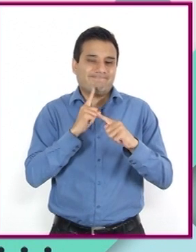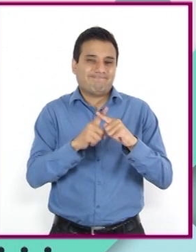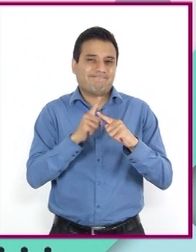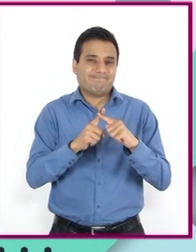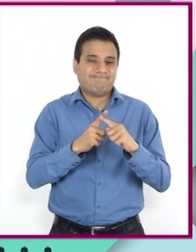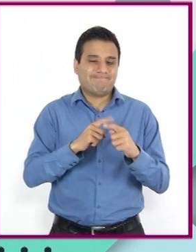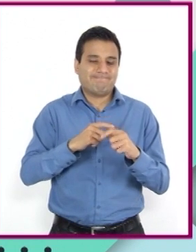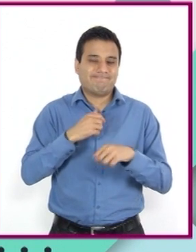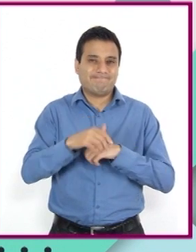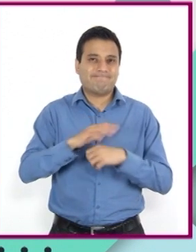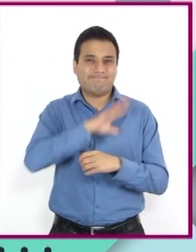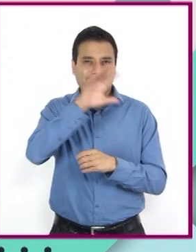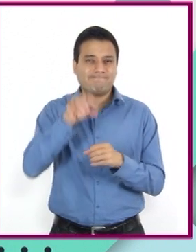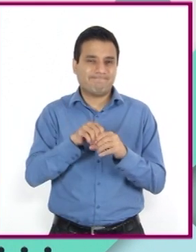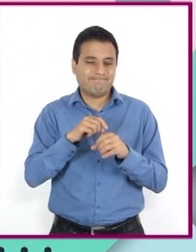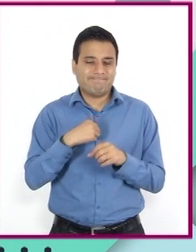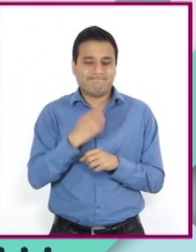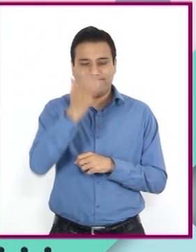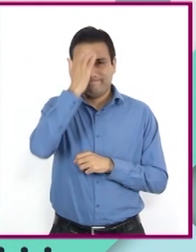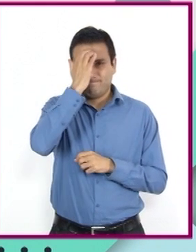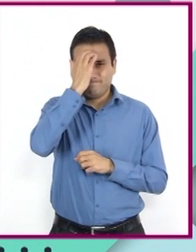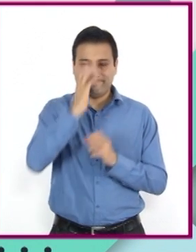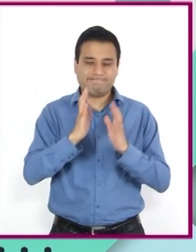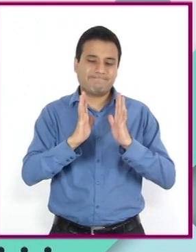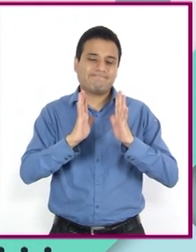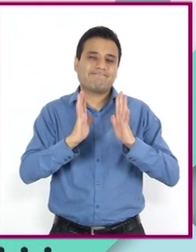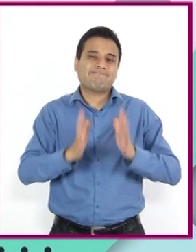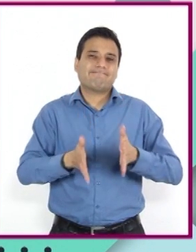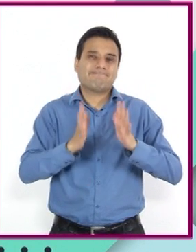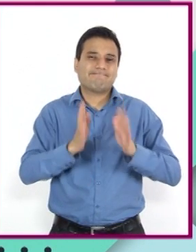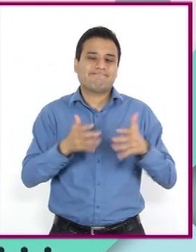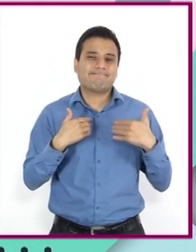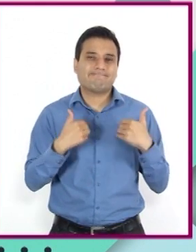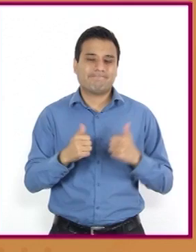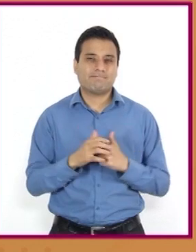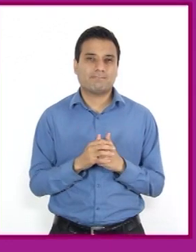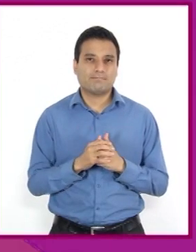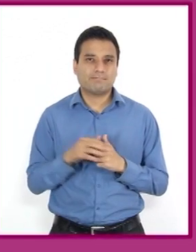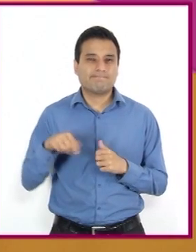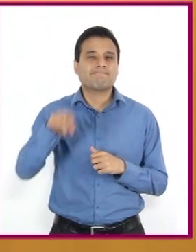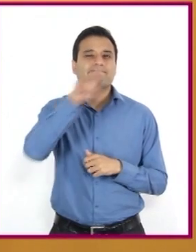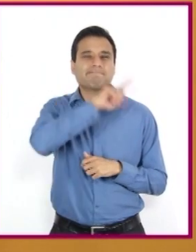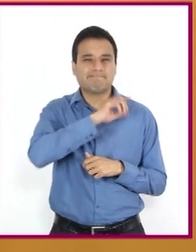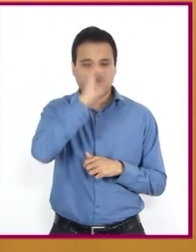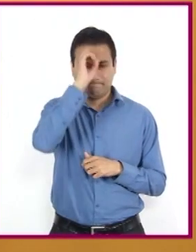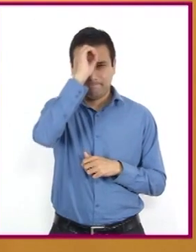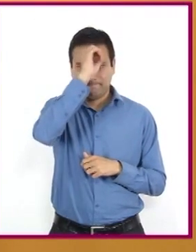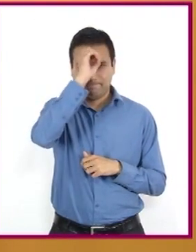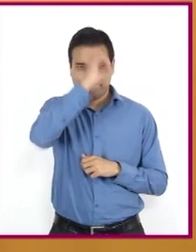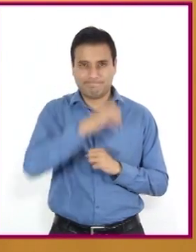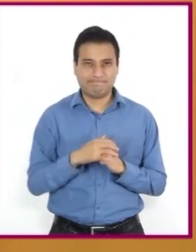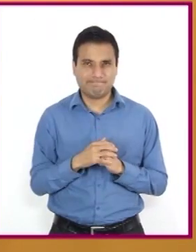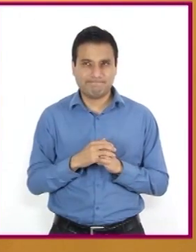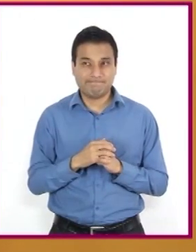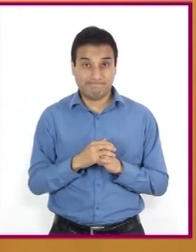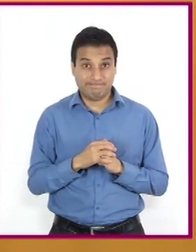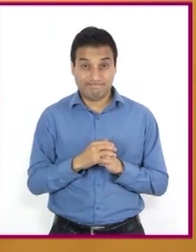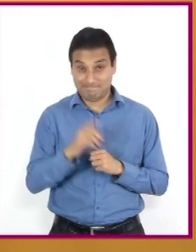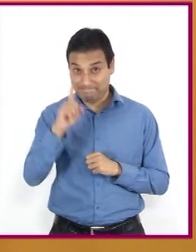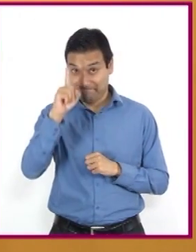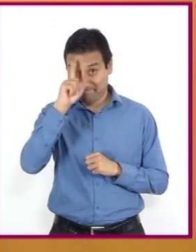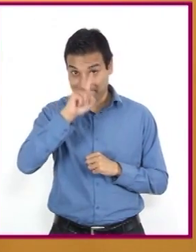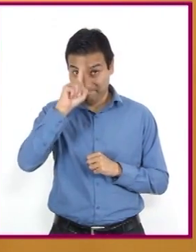enteros. Solo me faltaba una pequeña pista. ¿Qué piensan allá en casa? ¿Le sirvió la pista de